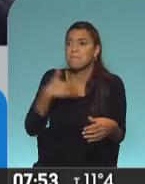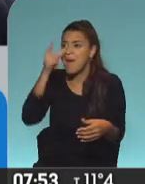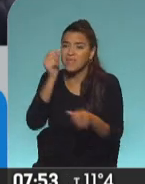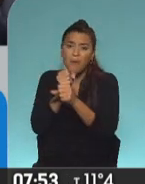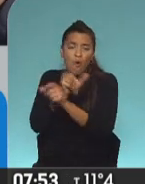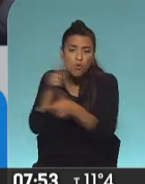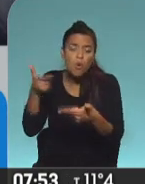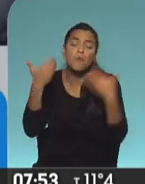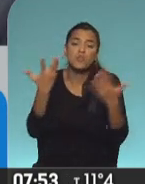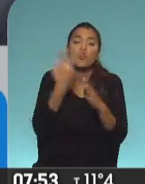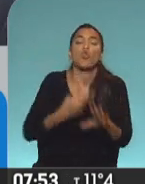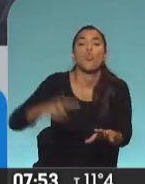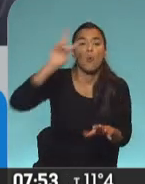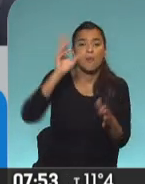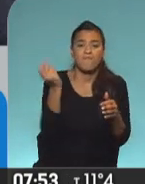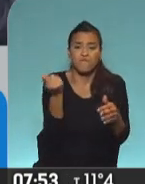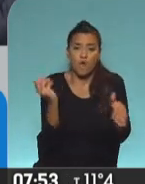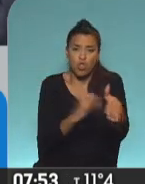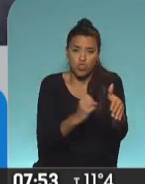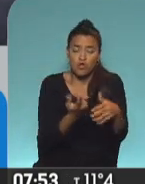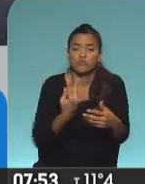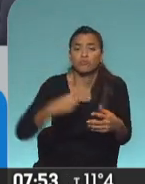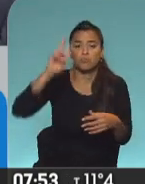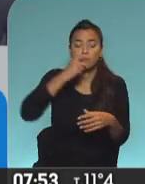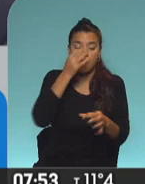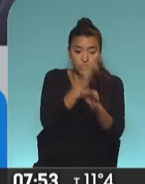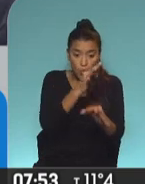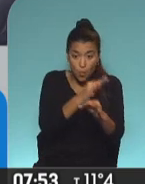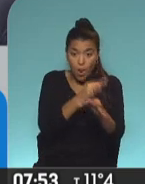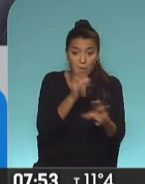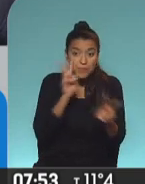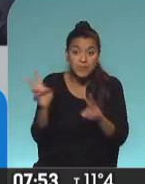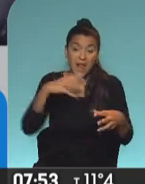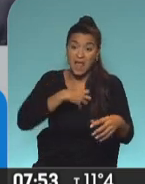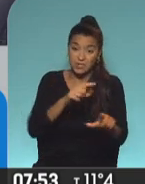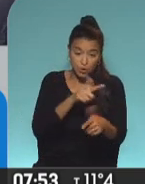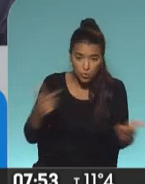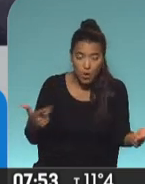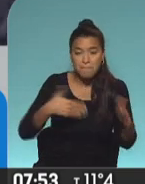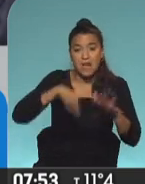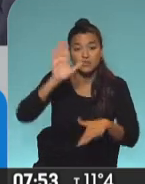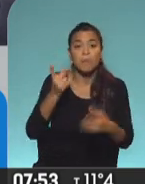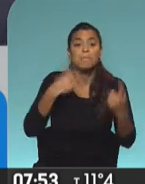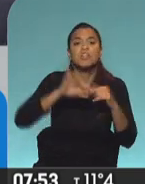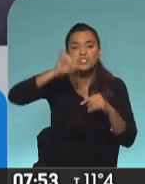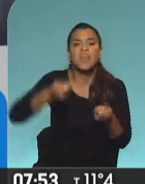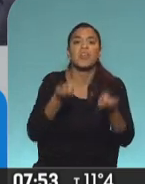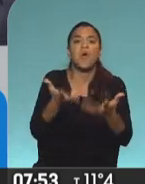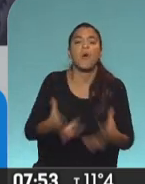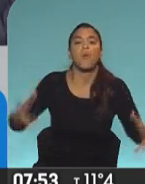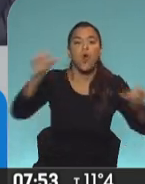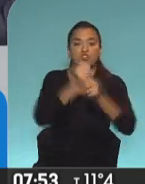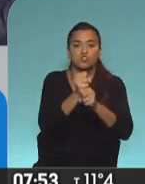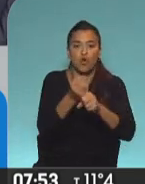eso hemos duplicado los fondos. Cuando uno ve lo que pasa en las escuelas no hay clase, en la mayoría de las escuelas, pero sí se entregan los